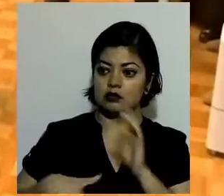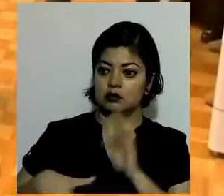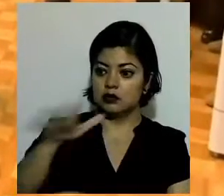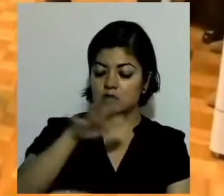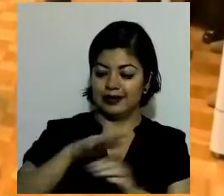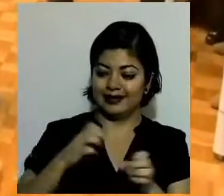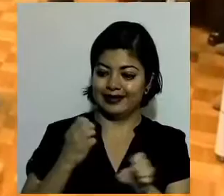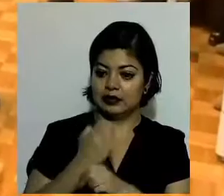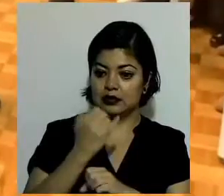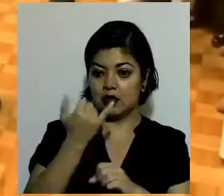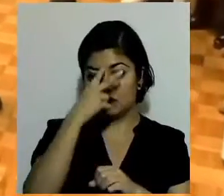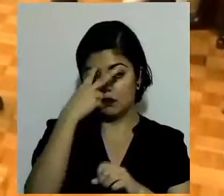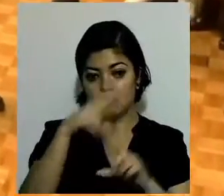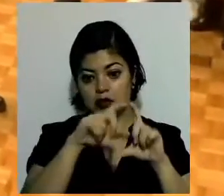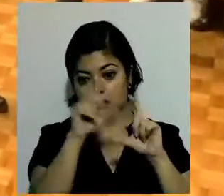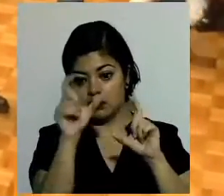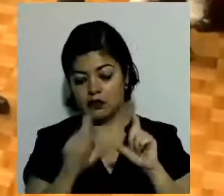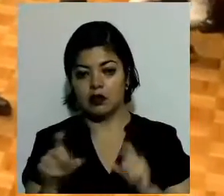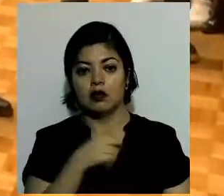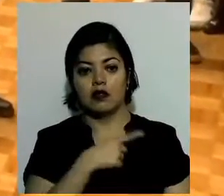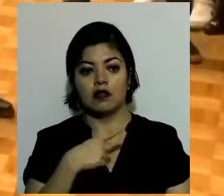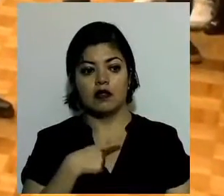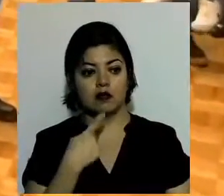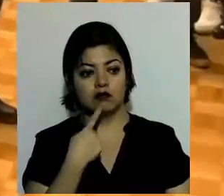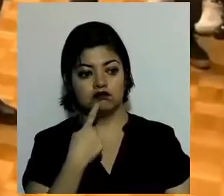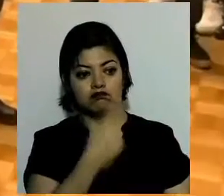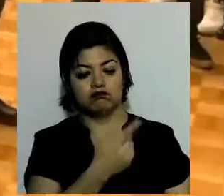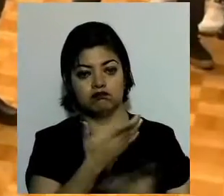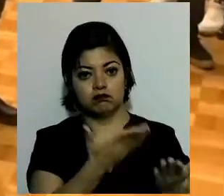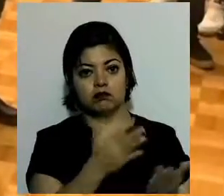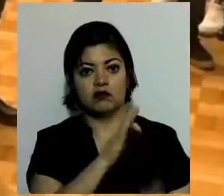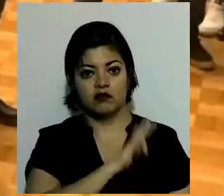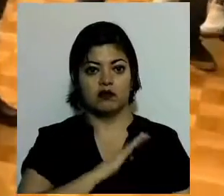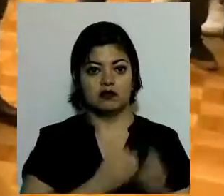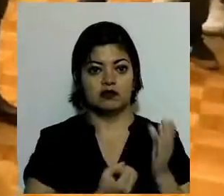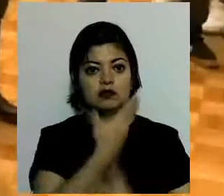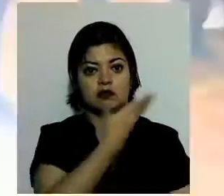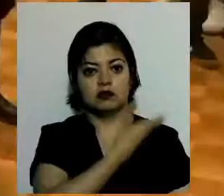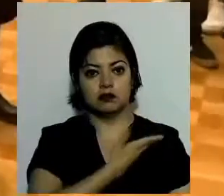nación y el Estado se lo demanden. Felicidades, presidenta.